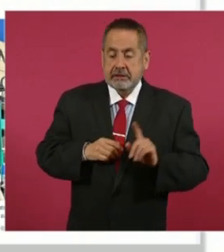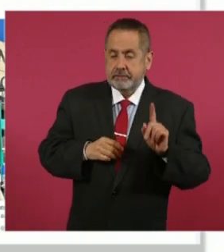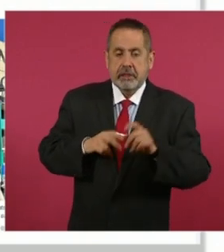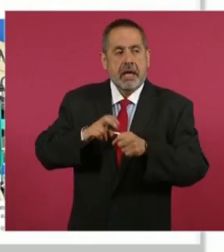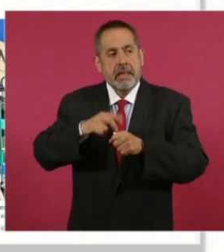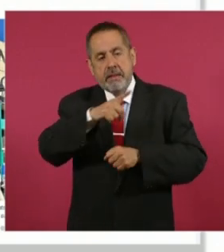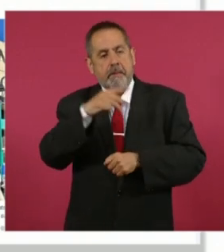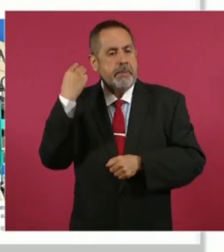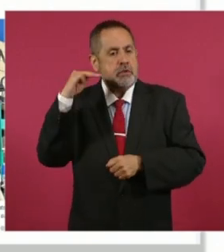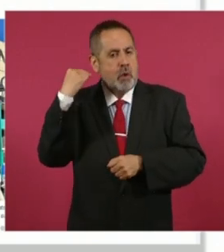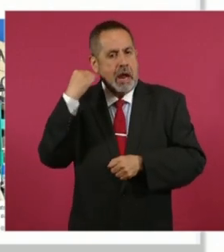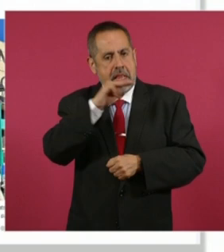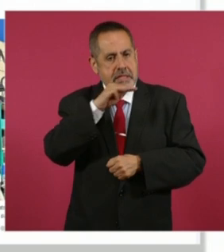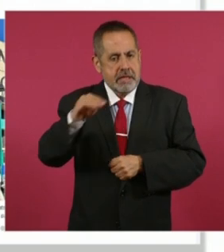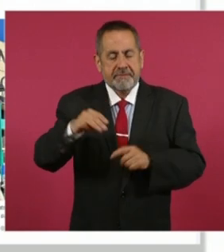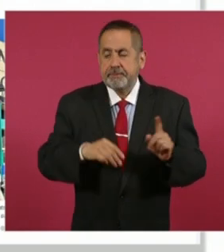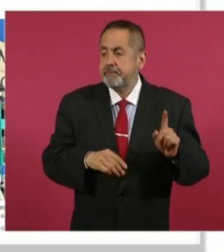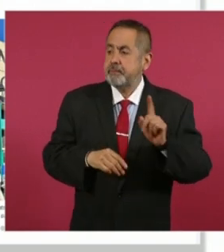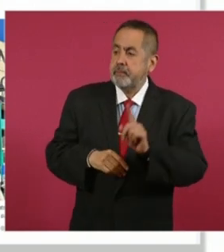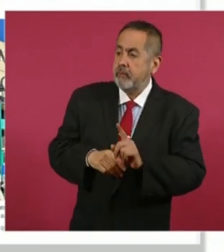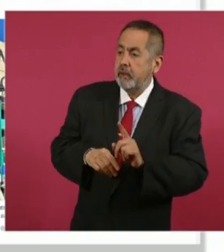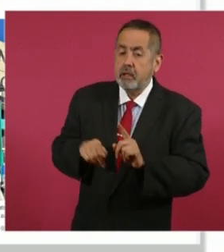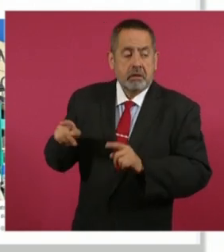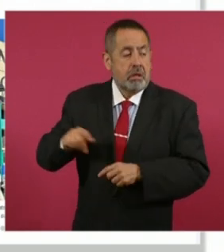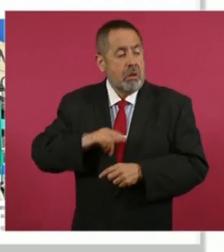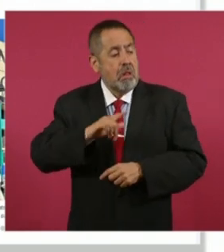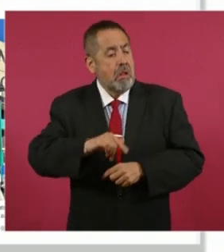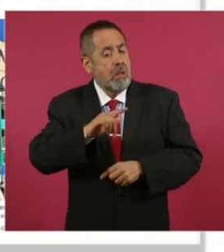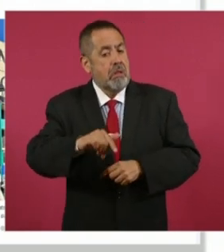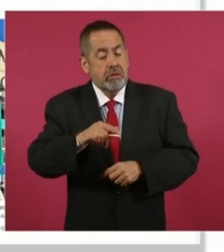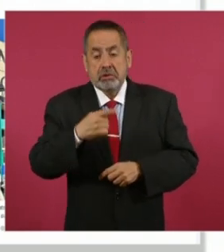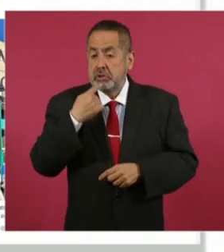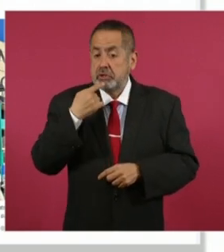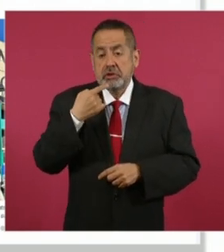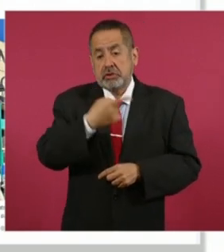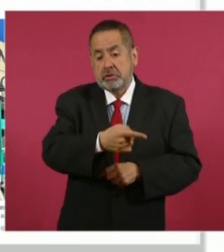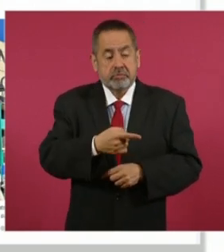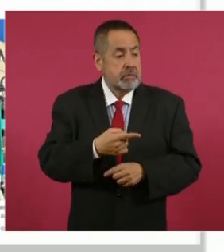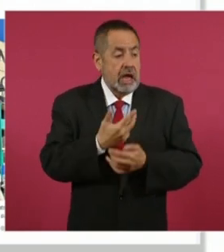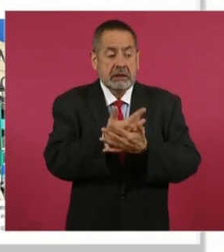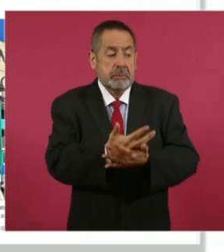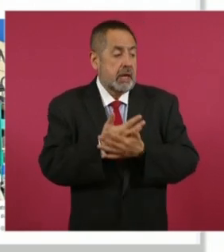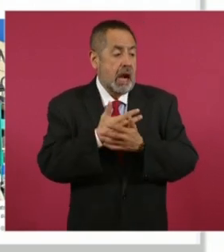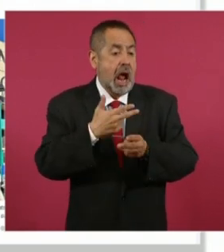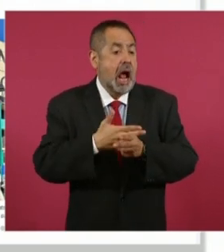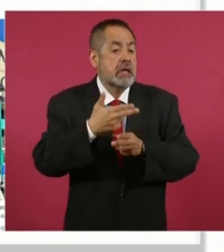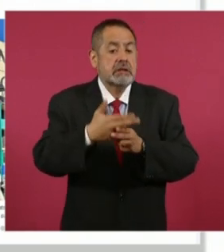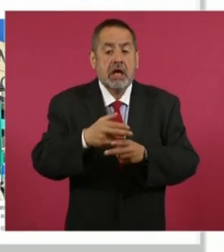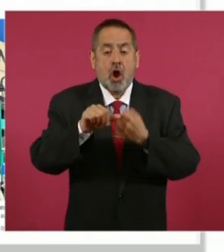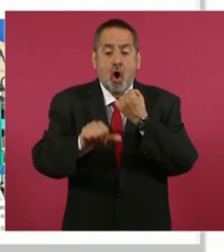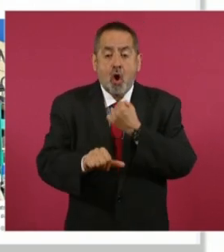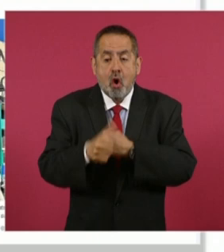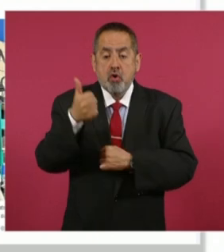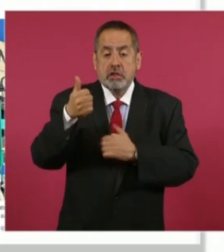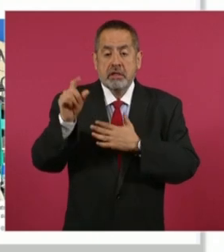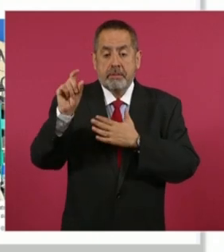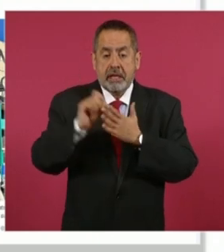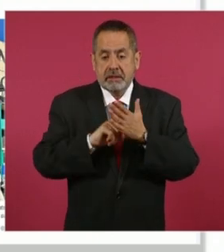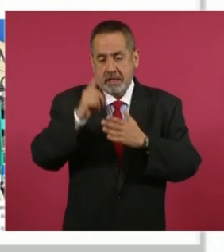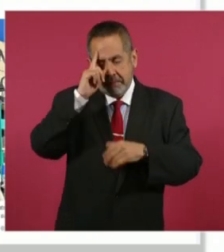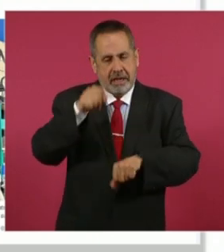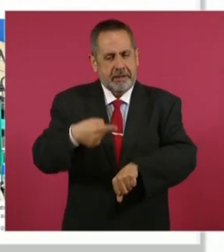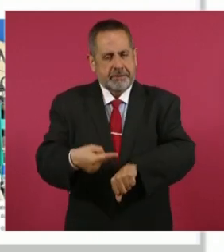de Michoacán. Y arguye que los pacientes tendrían que esperar un periodo de 11 meses para recibir radioterapias,